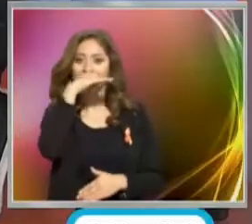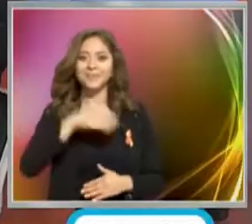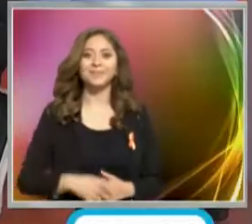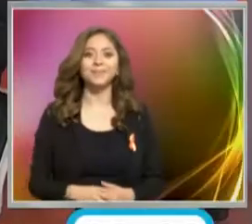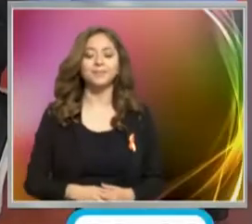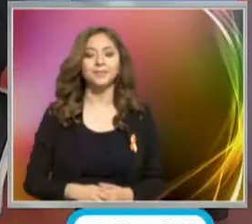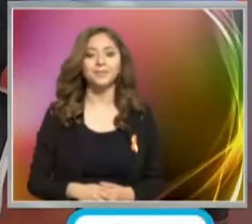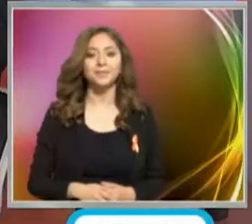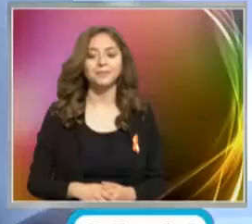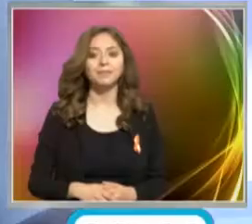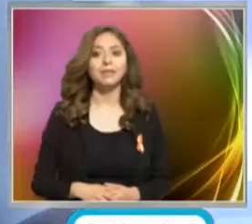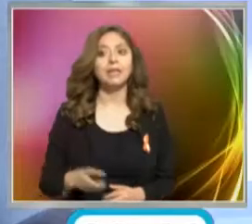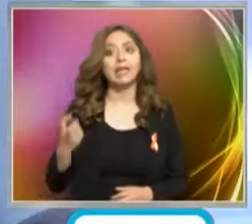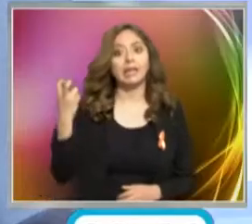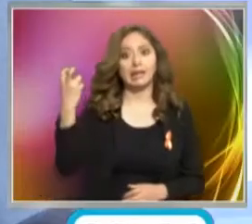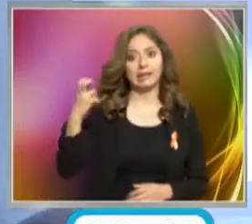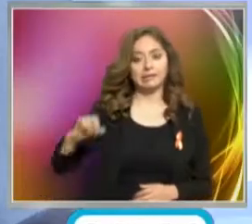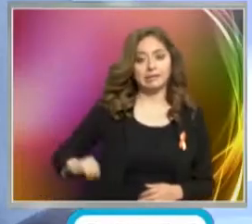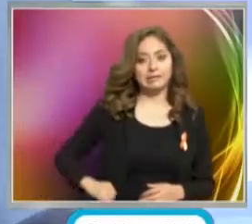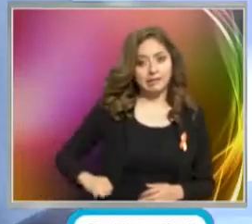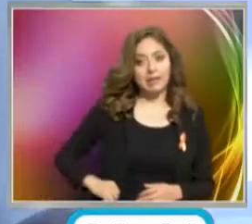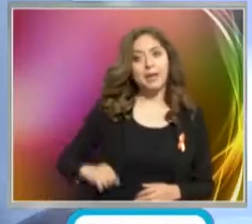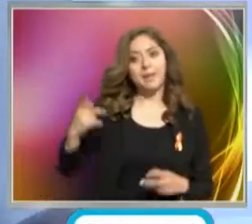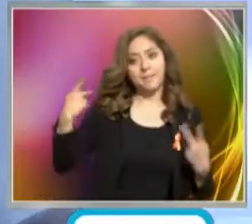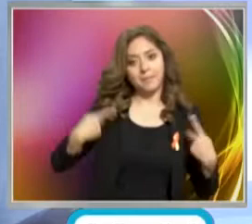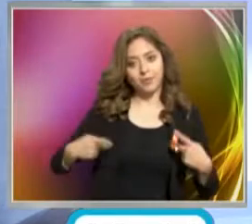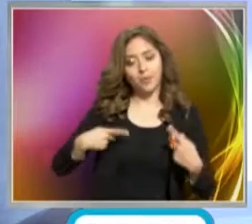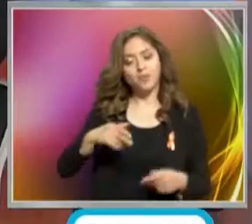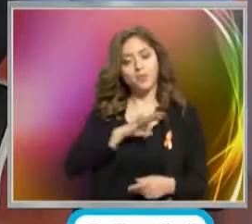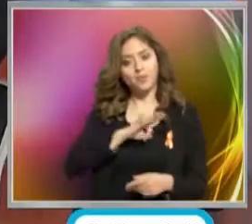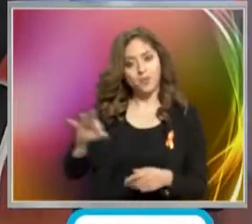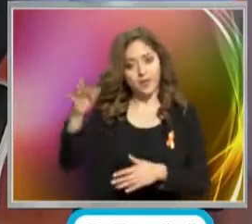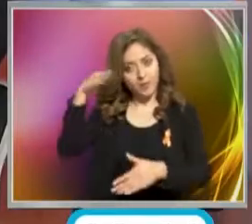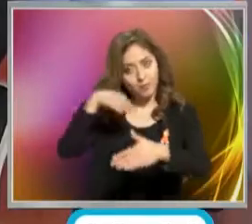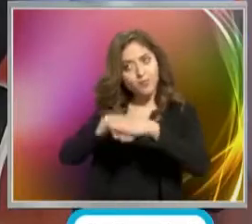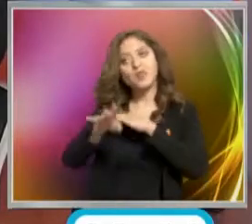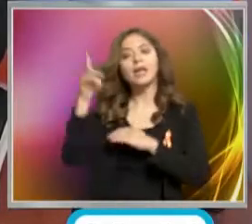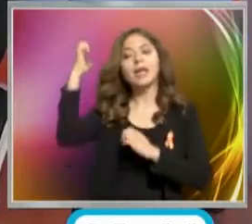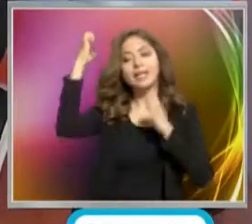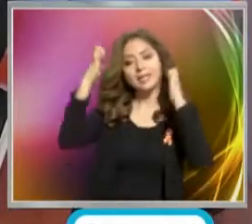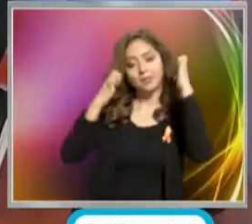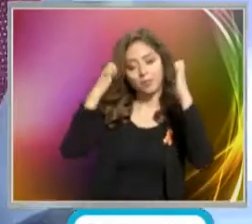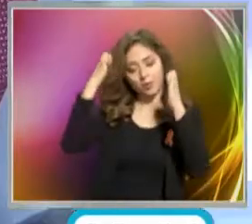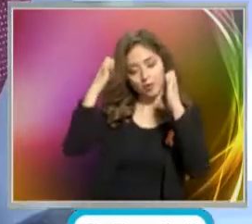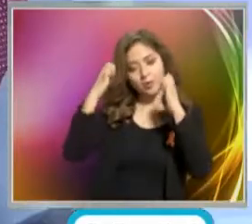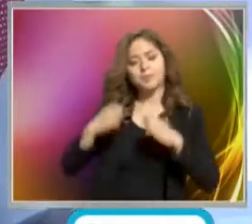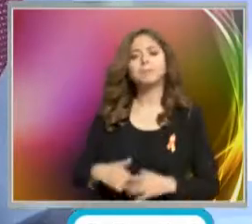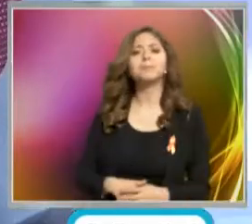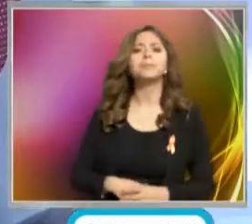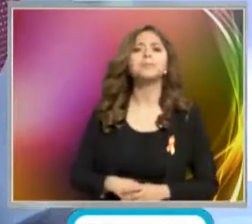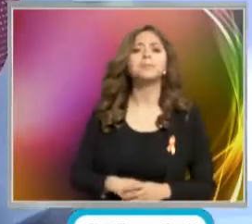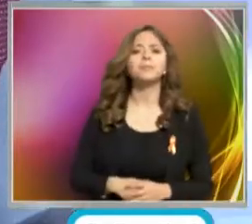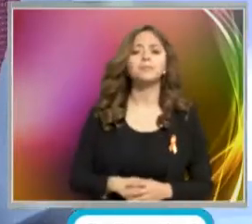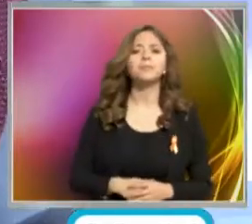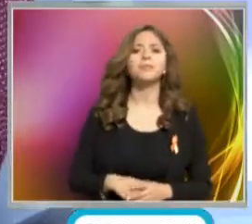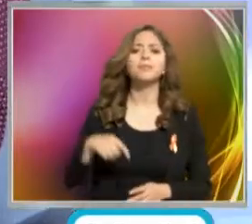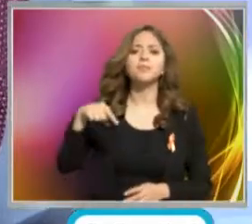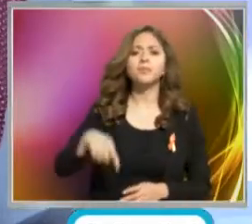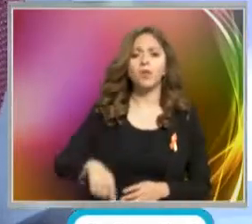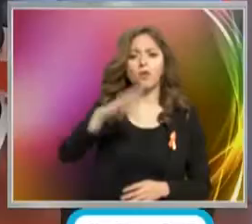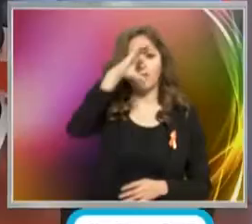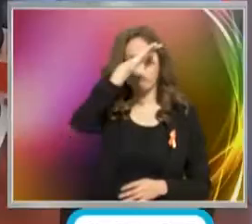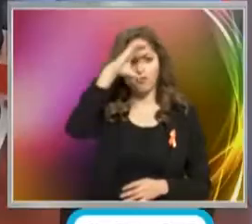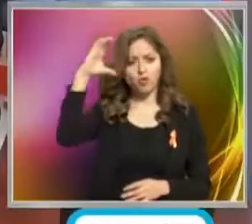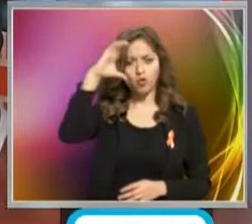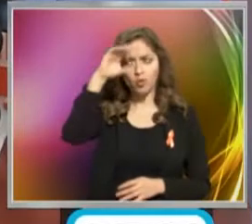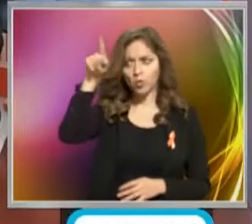¿No? Para que la gente pueda disfrutar de esta exposición. Claro. Ahora cuéntanos, estas fotografías que vamos a